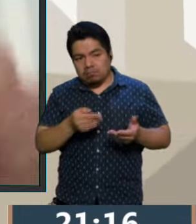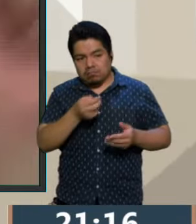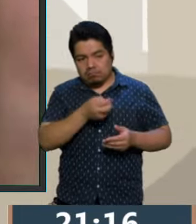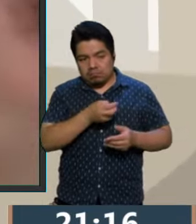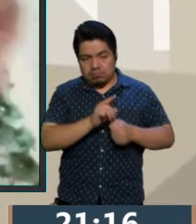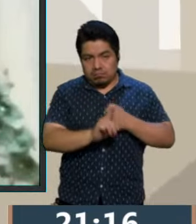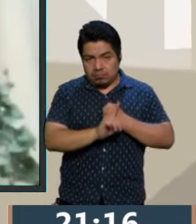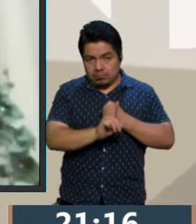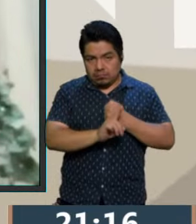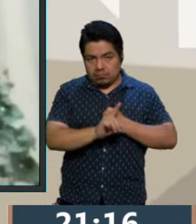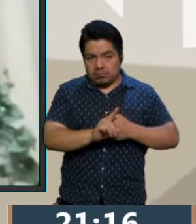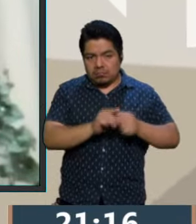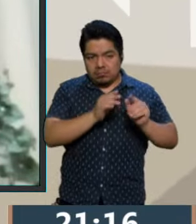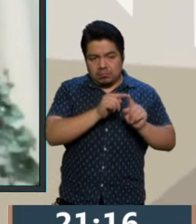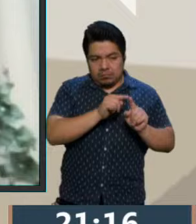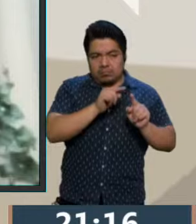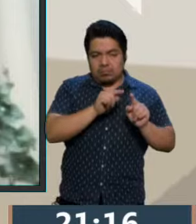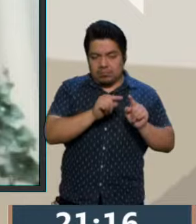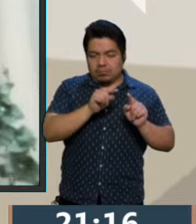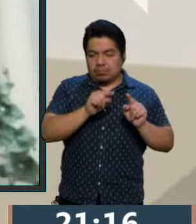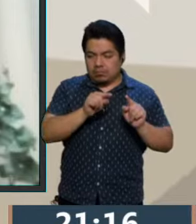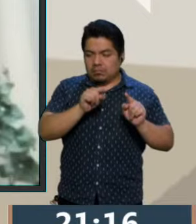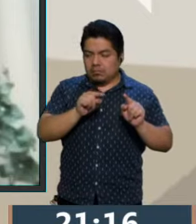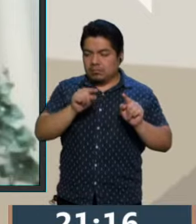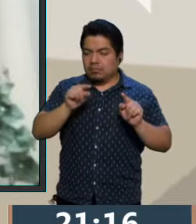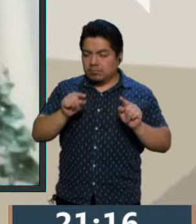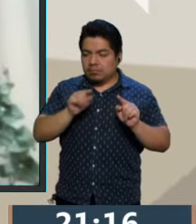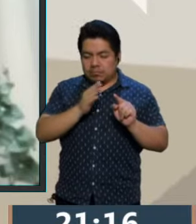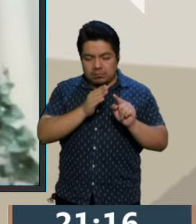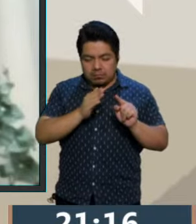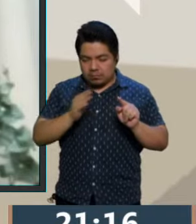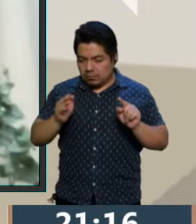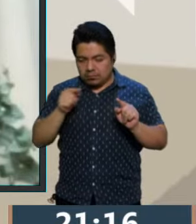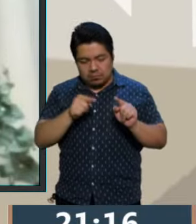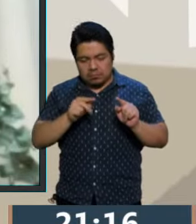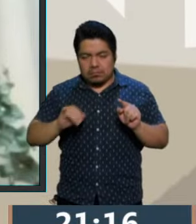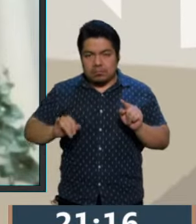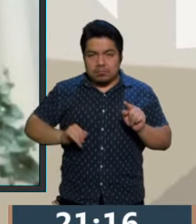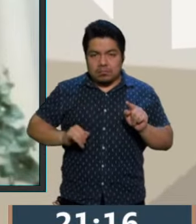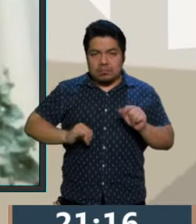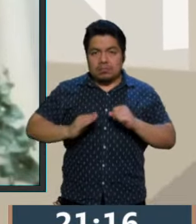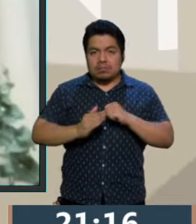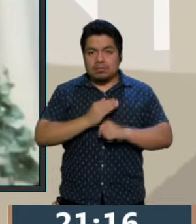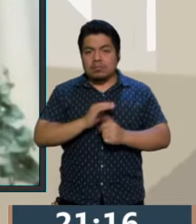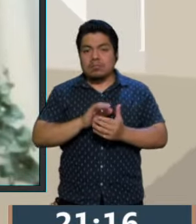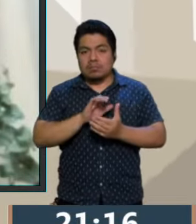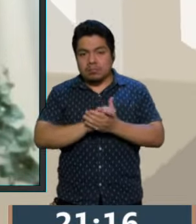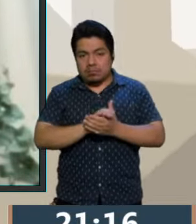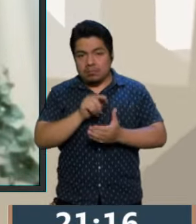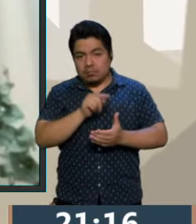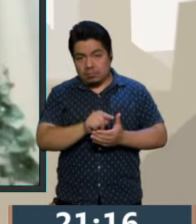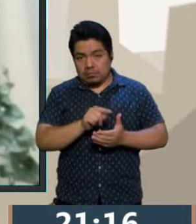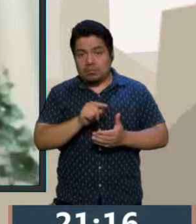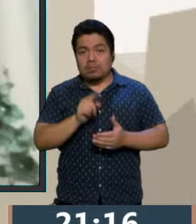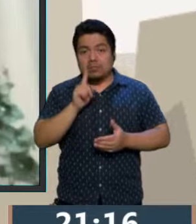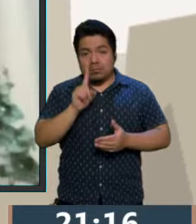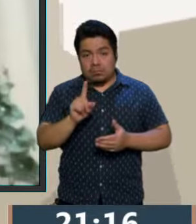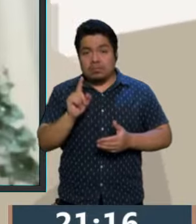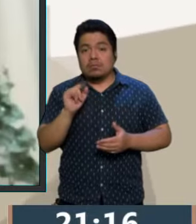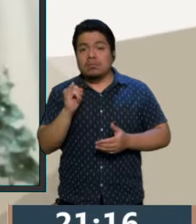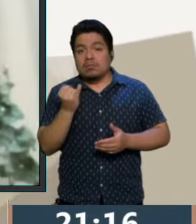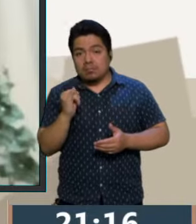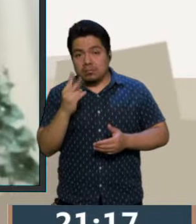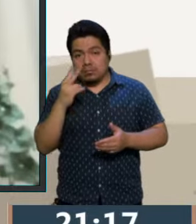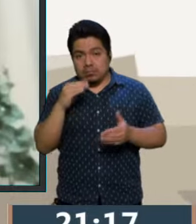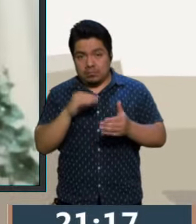caso, si seguimos esta línea de tiempo, es muy interesante porque se contrata al esposo de María Amparo Casar el 1 de junio